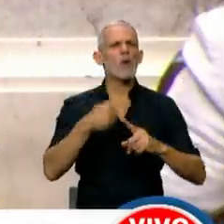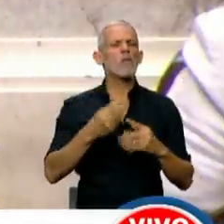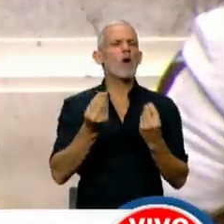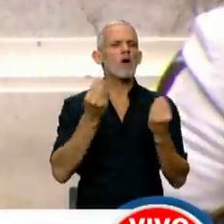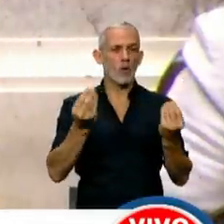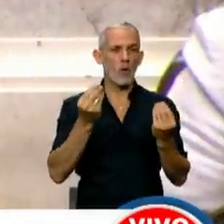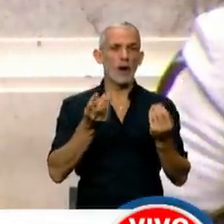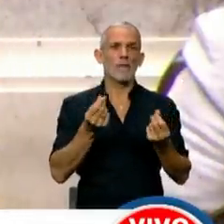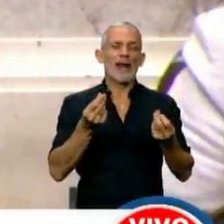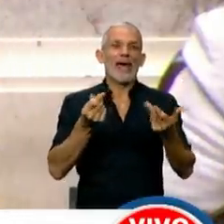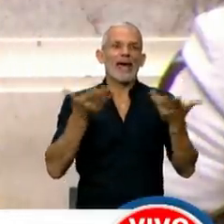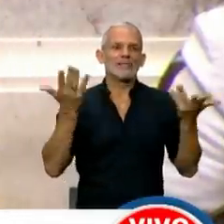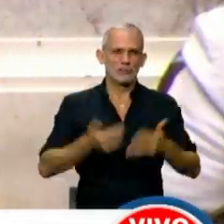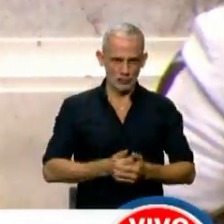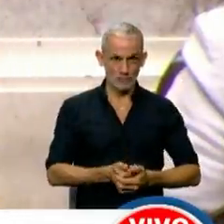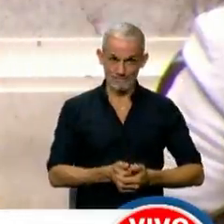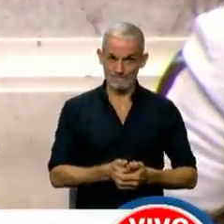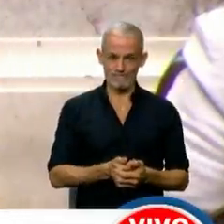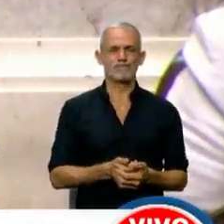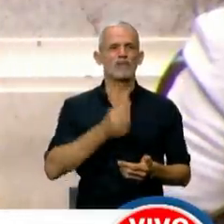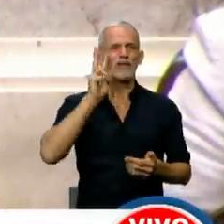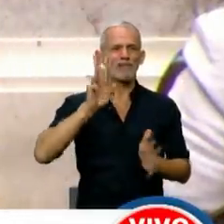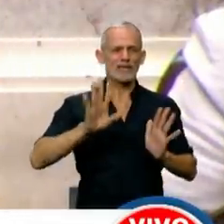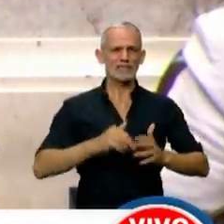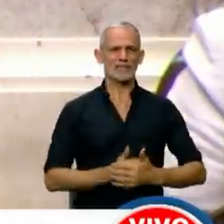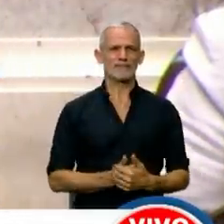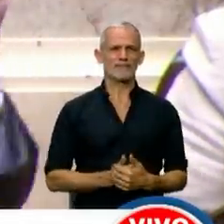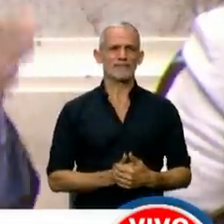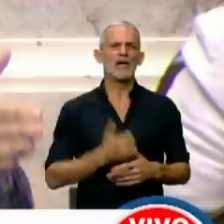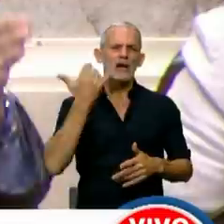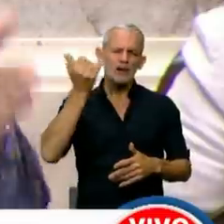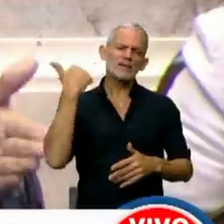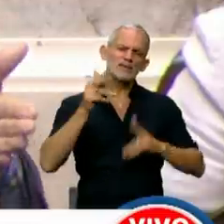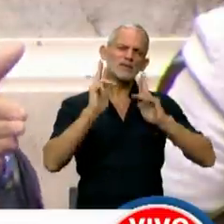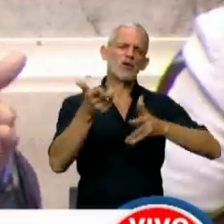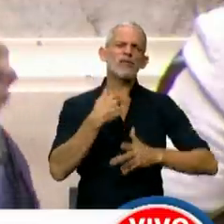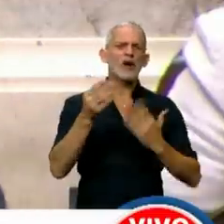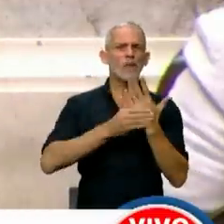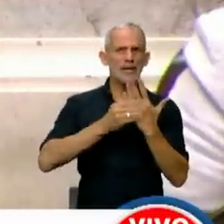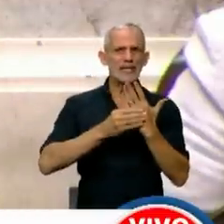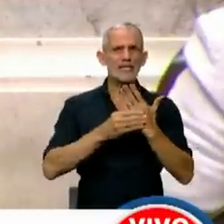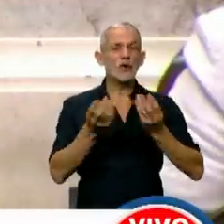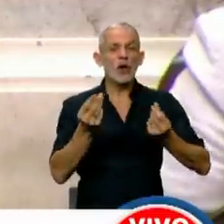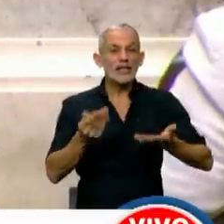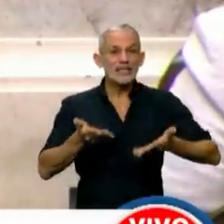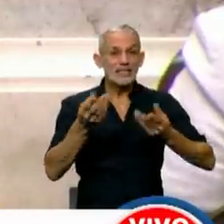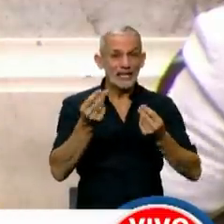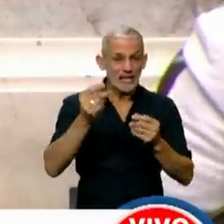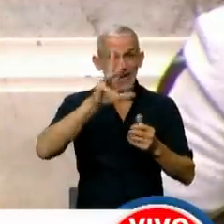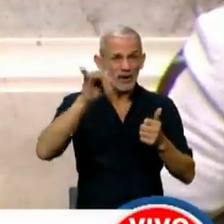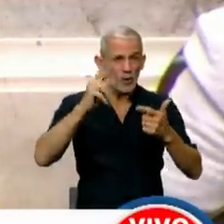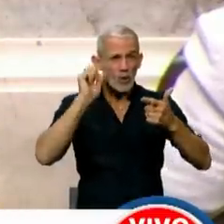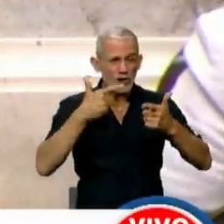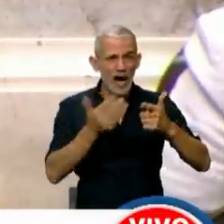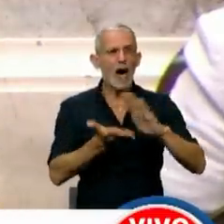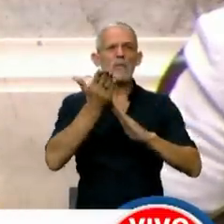las tarifas vean ya se los dijo el ministro las tarifas no van a aumentar